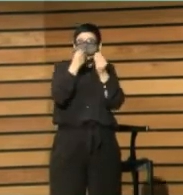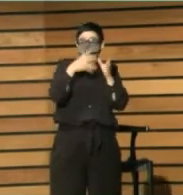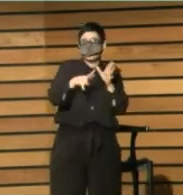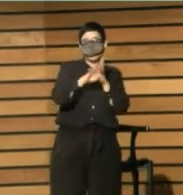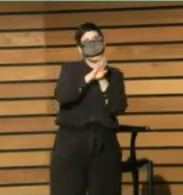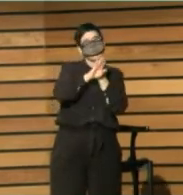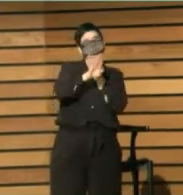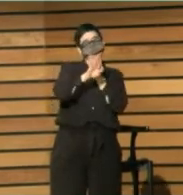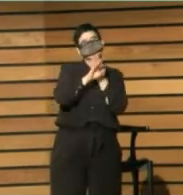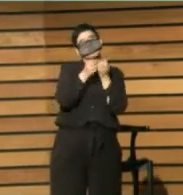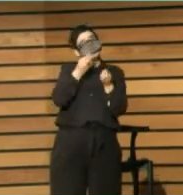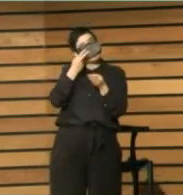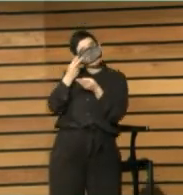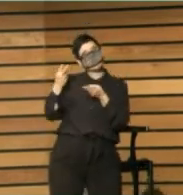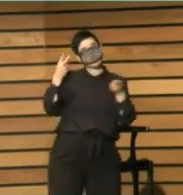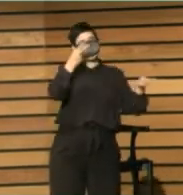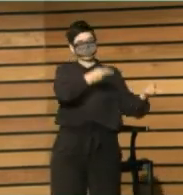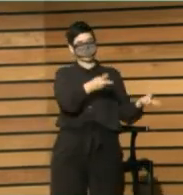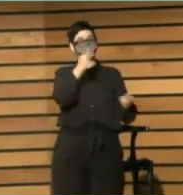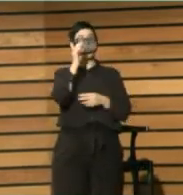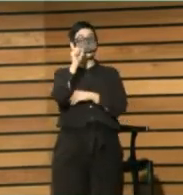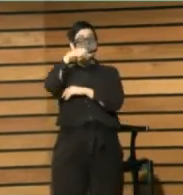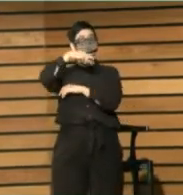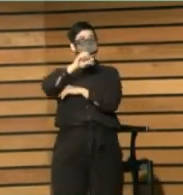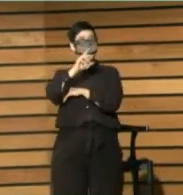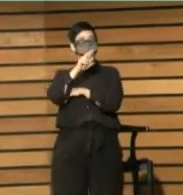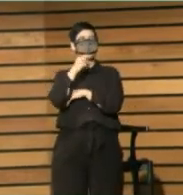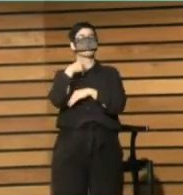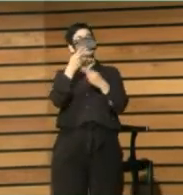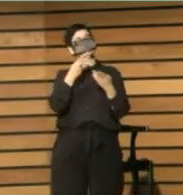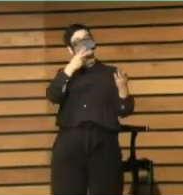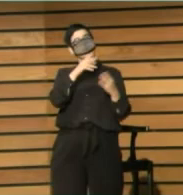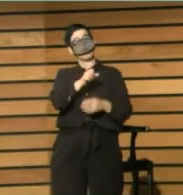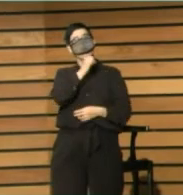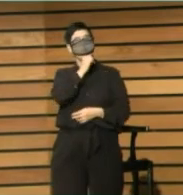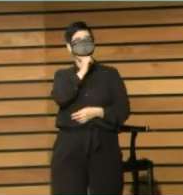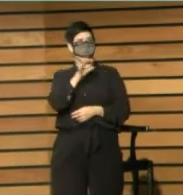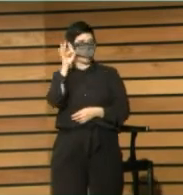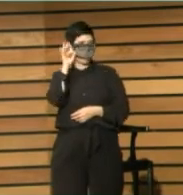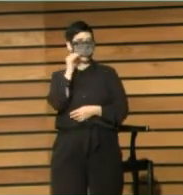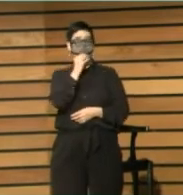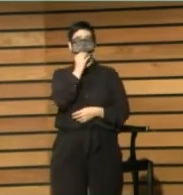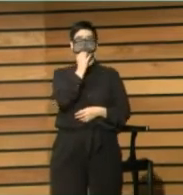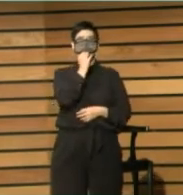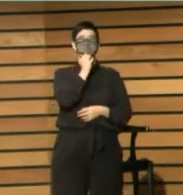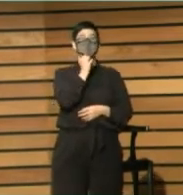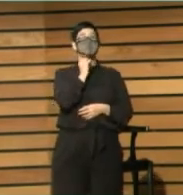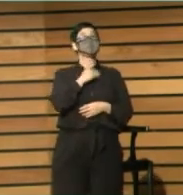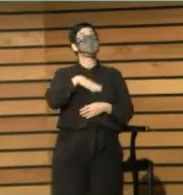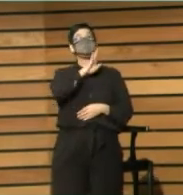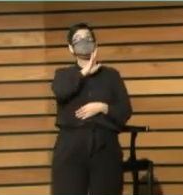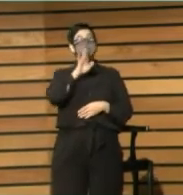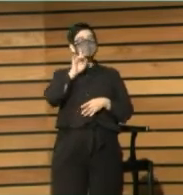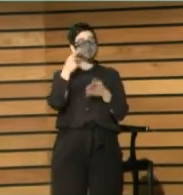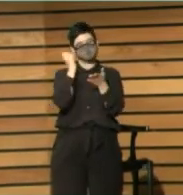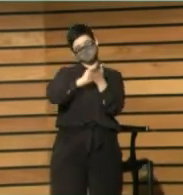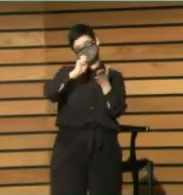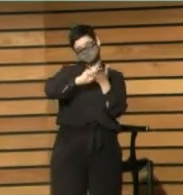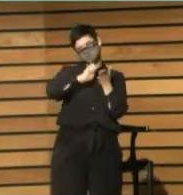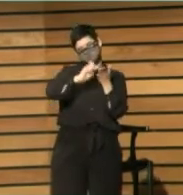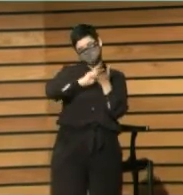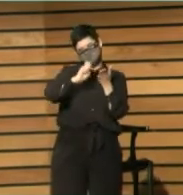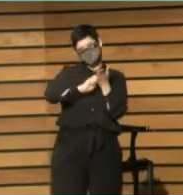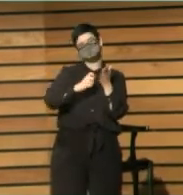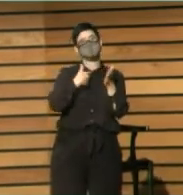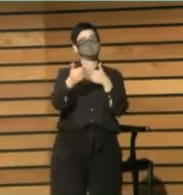abuela. La madre, que se llamaba Anna de Laval y que se había hecho amiga de mi madre, había escrito los textos, pues